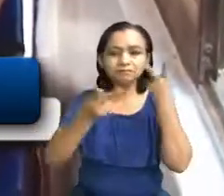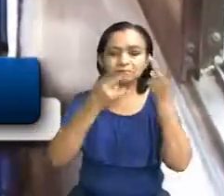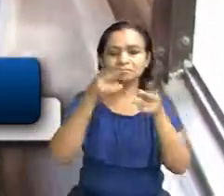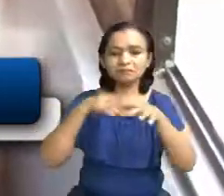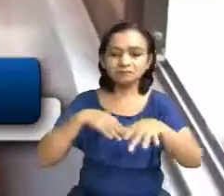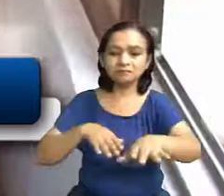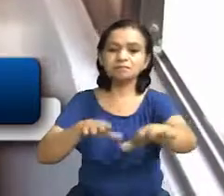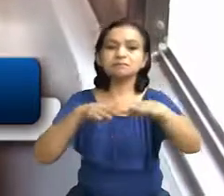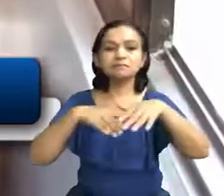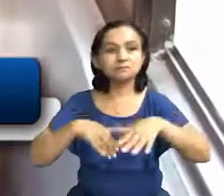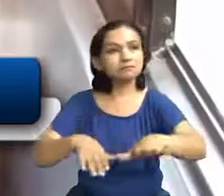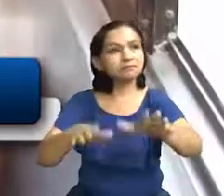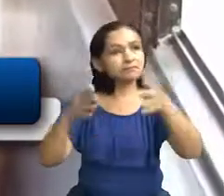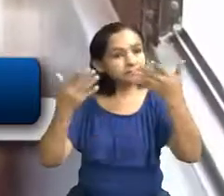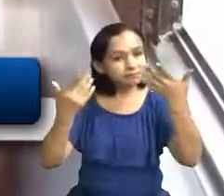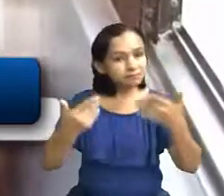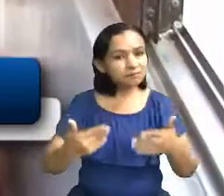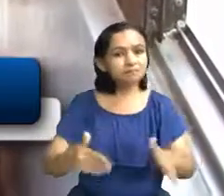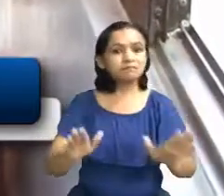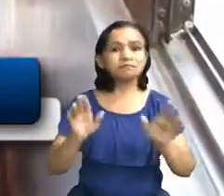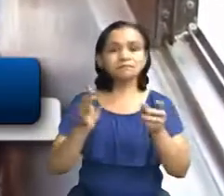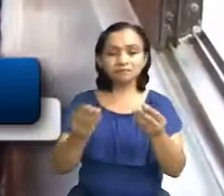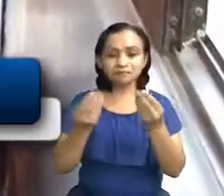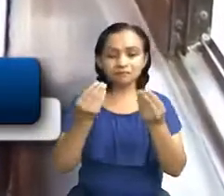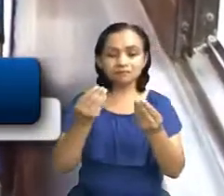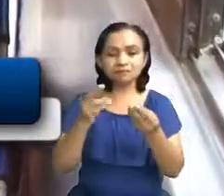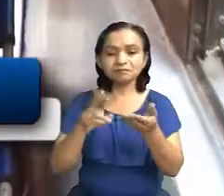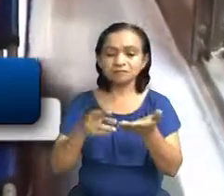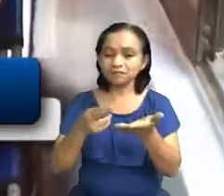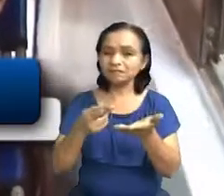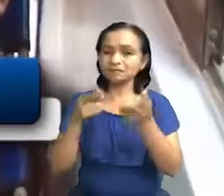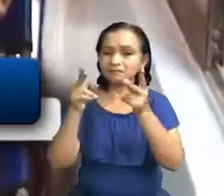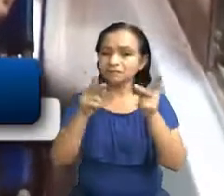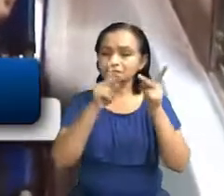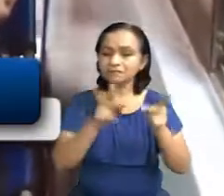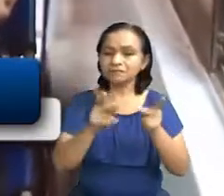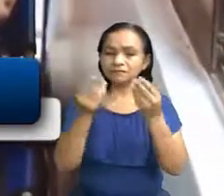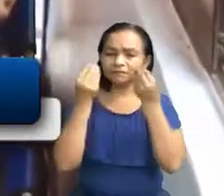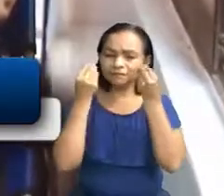francas, las zonas francas grandes también donan bastantes personas.